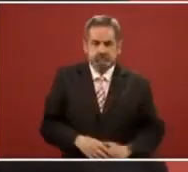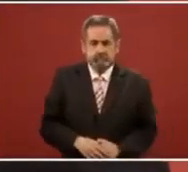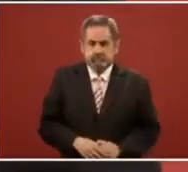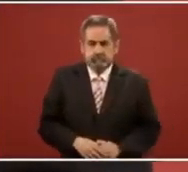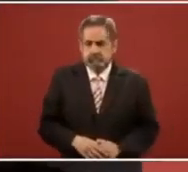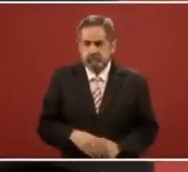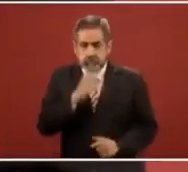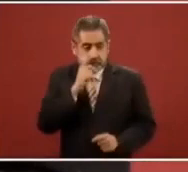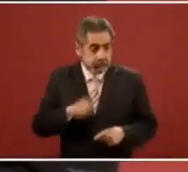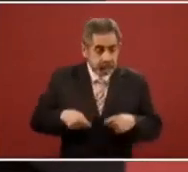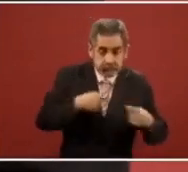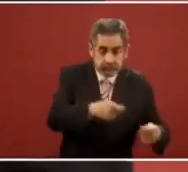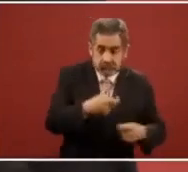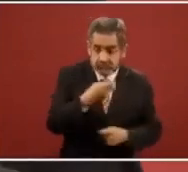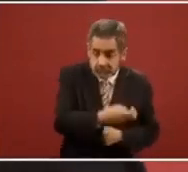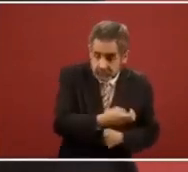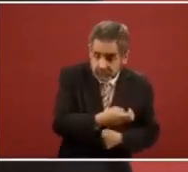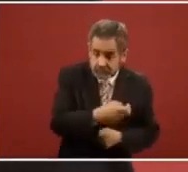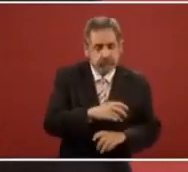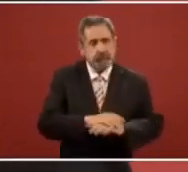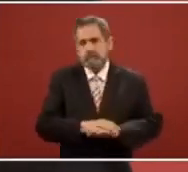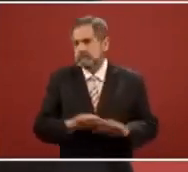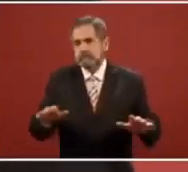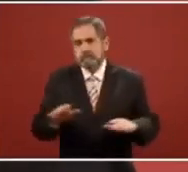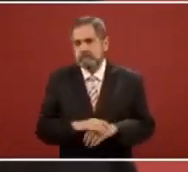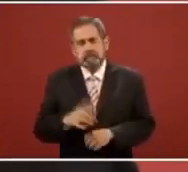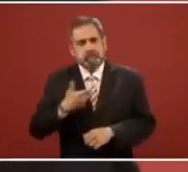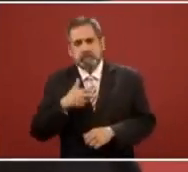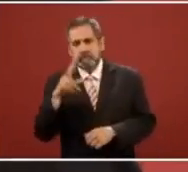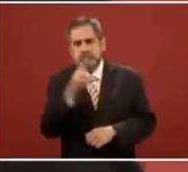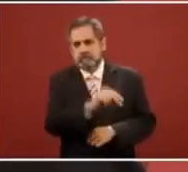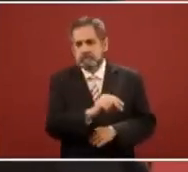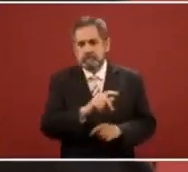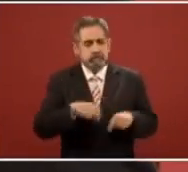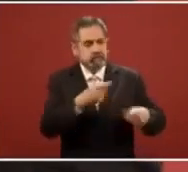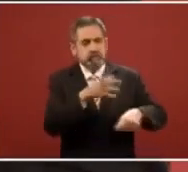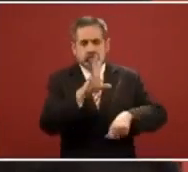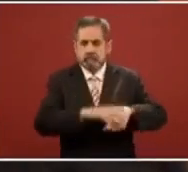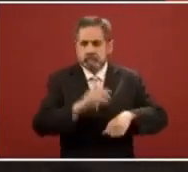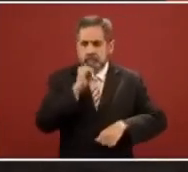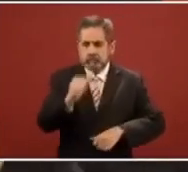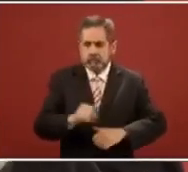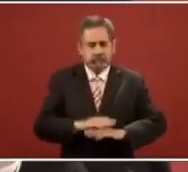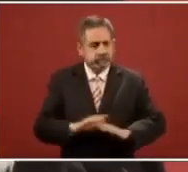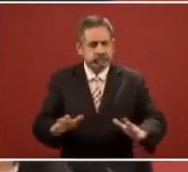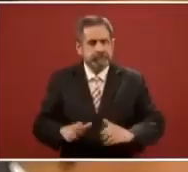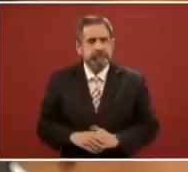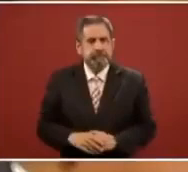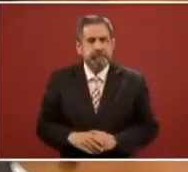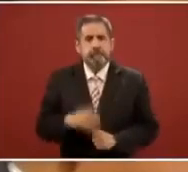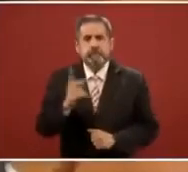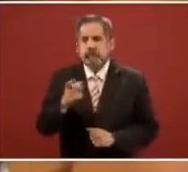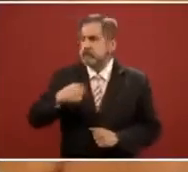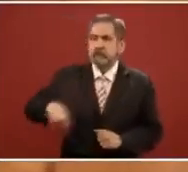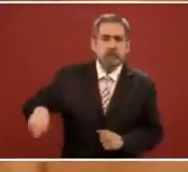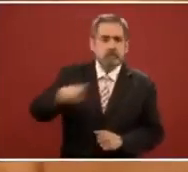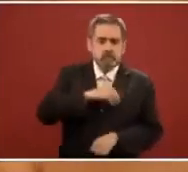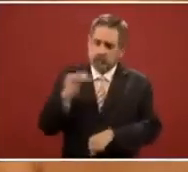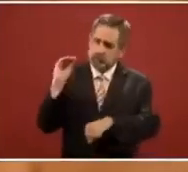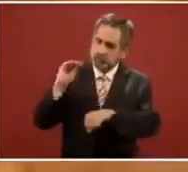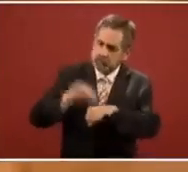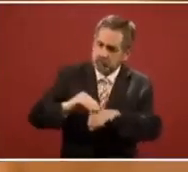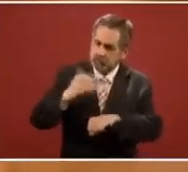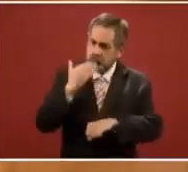Y no podemos nosotros otorgar el permiso. Nos tenemos que portar bien todos,